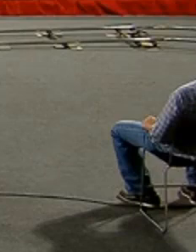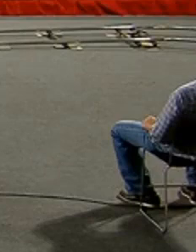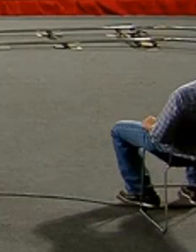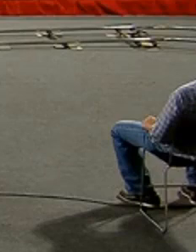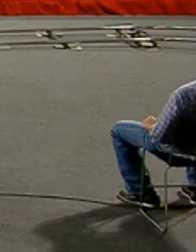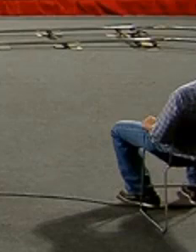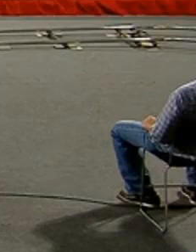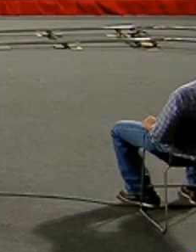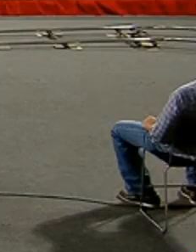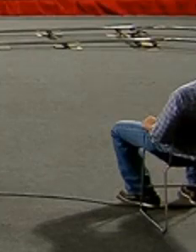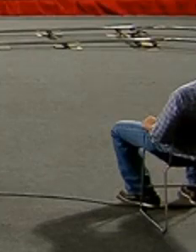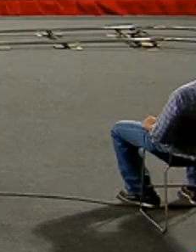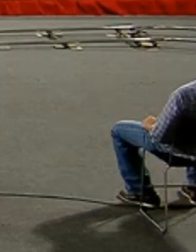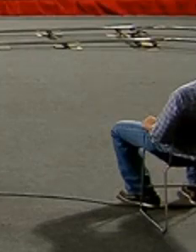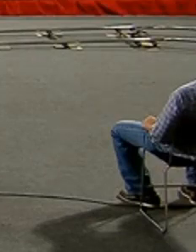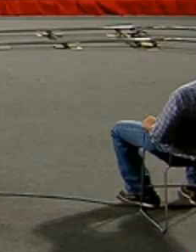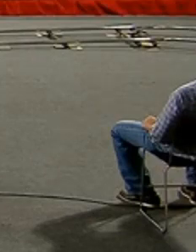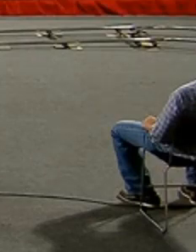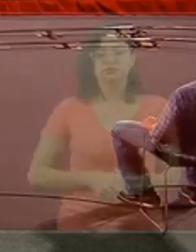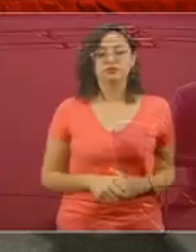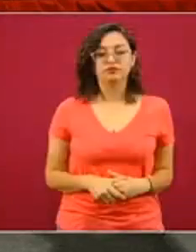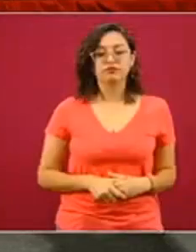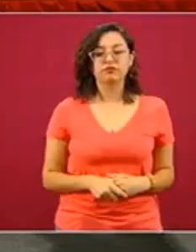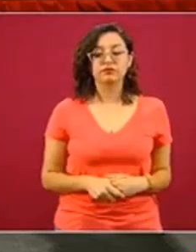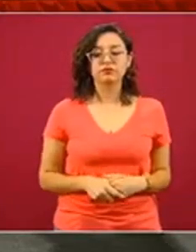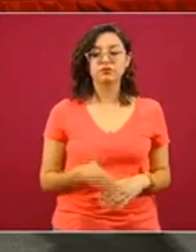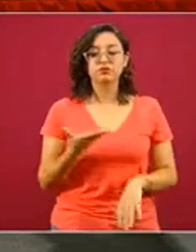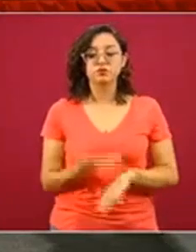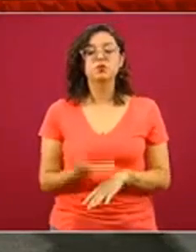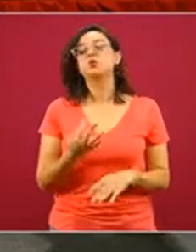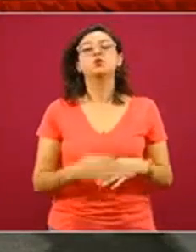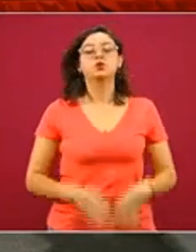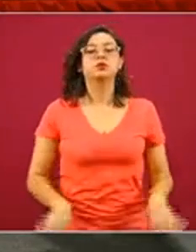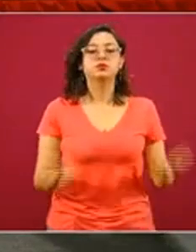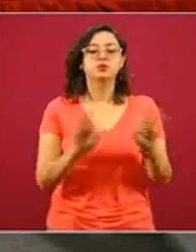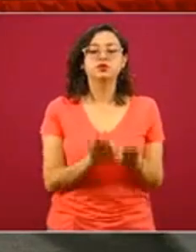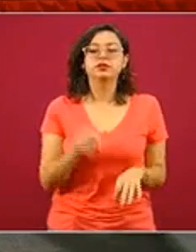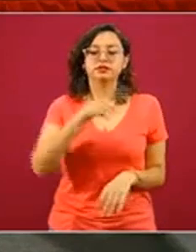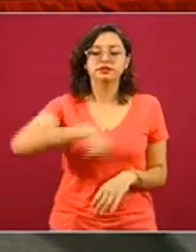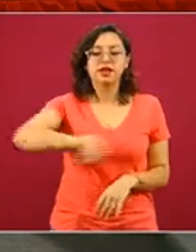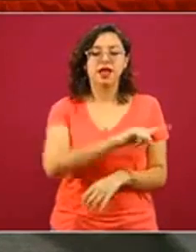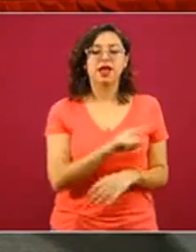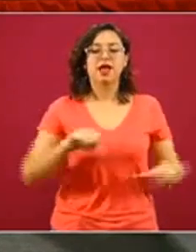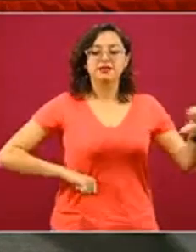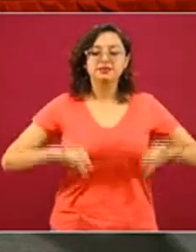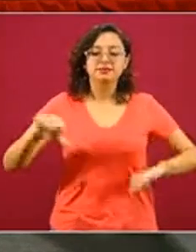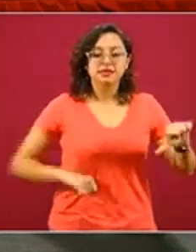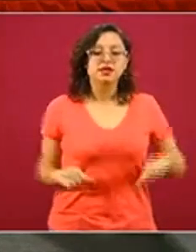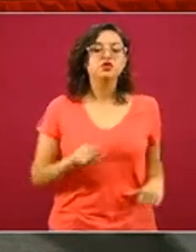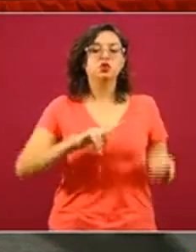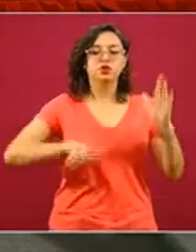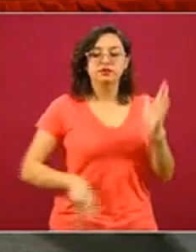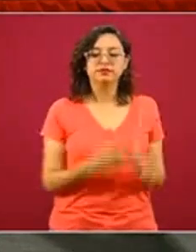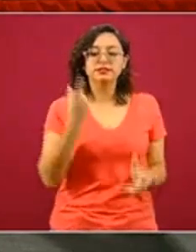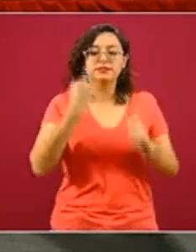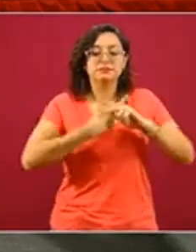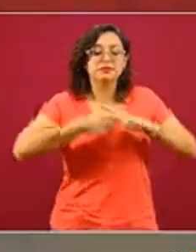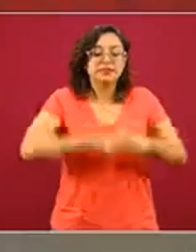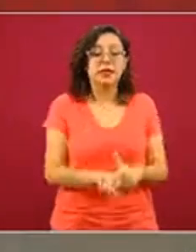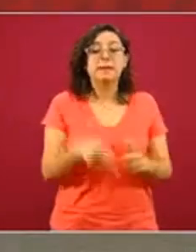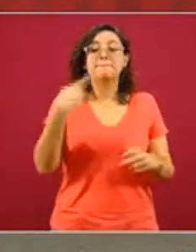esenciales, desde luego existe una presión muy importante de poder activar estas actividades económicas, pero a la vez no